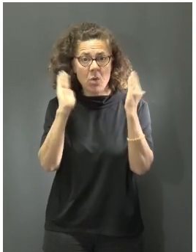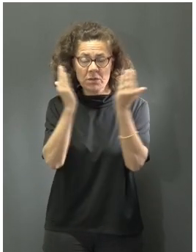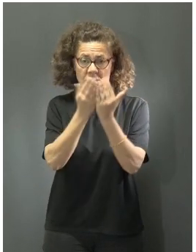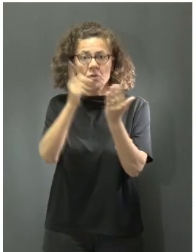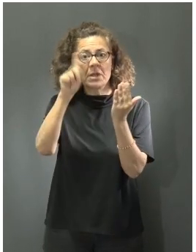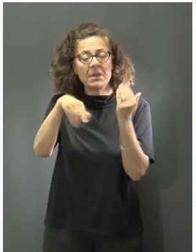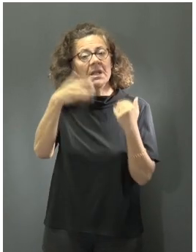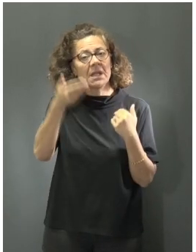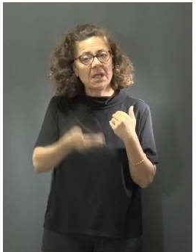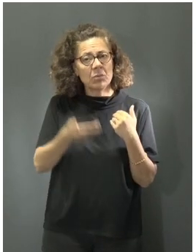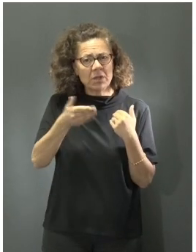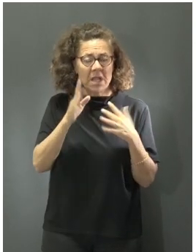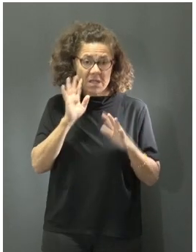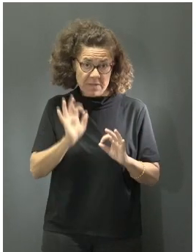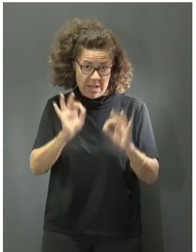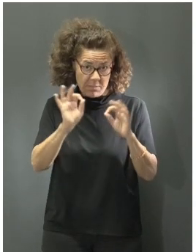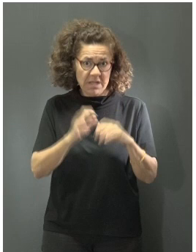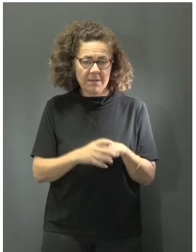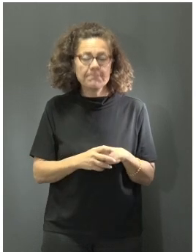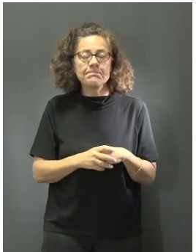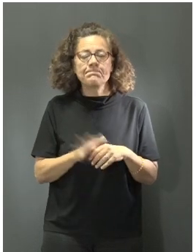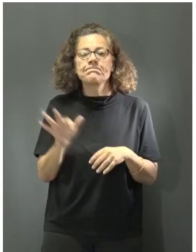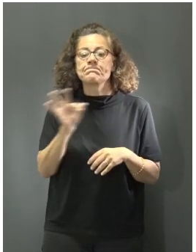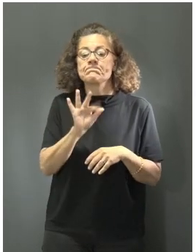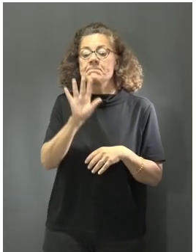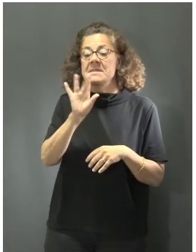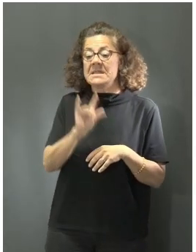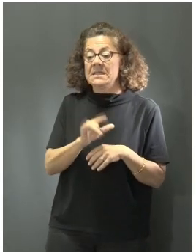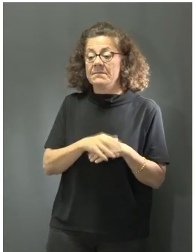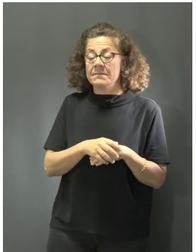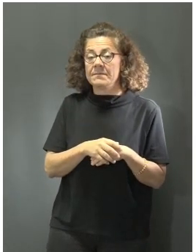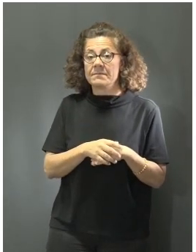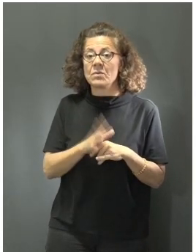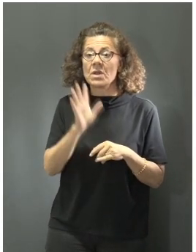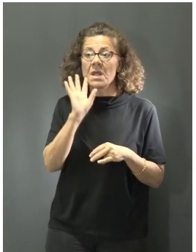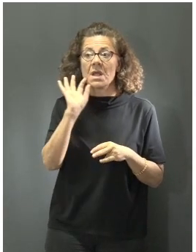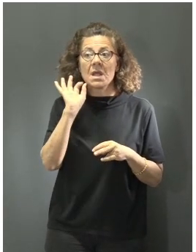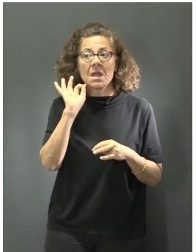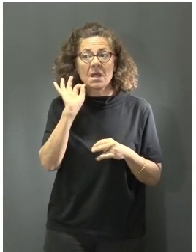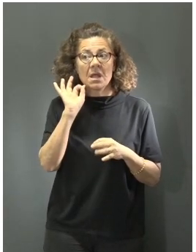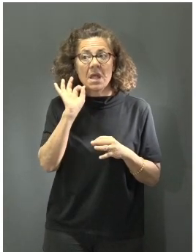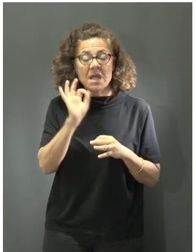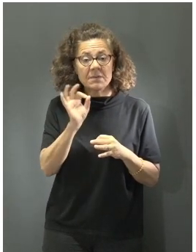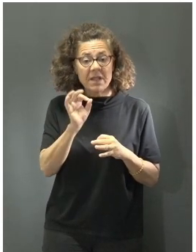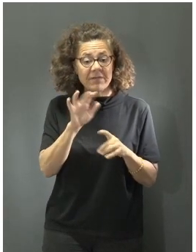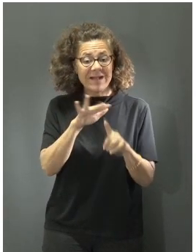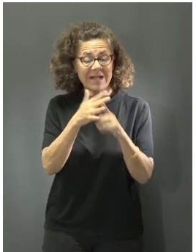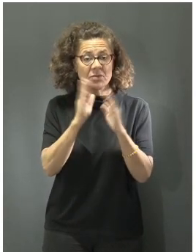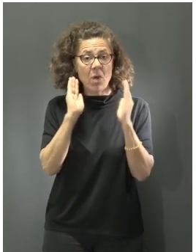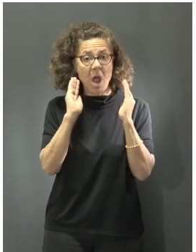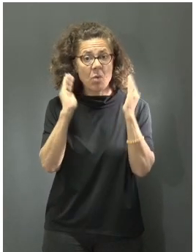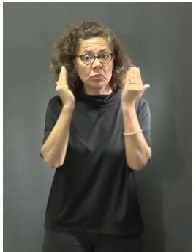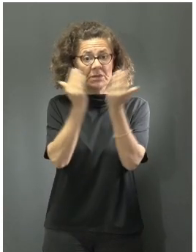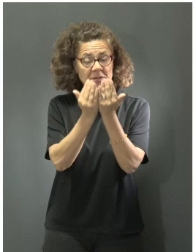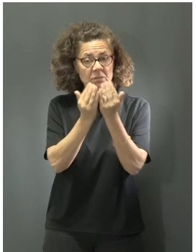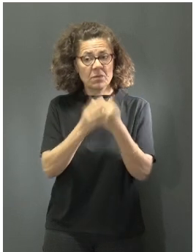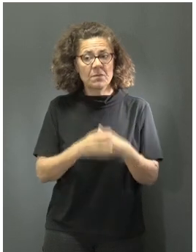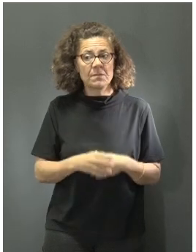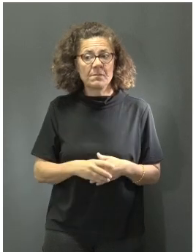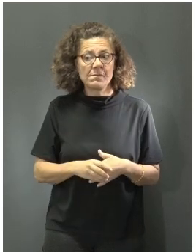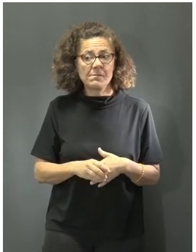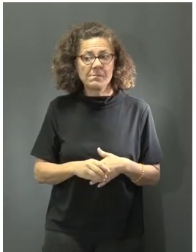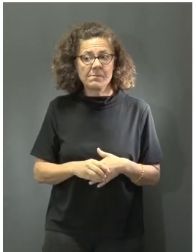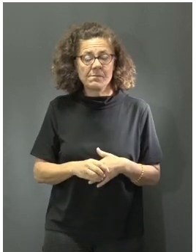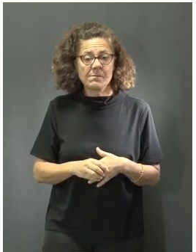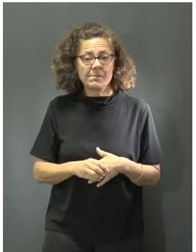es importante, ¿no? Especialmente. Sí, porque es verdad que, o sea, en el caso del autismo